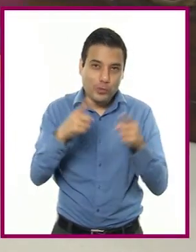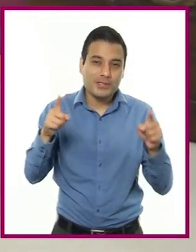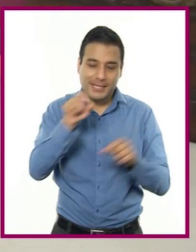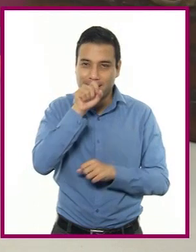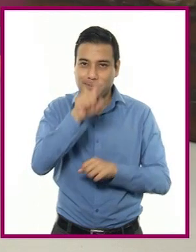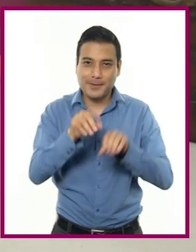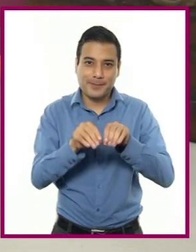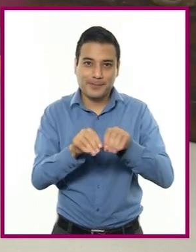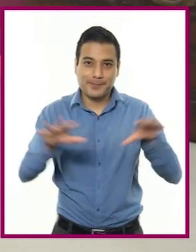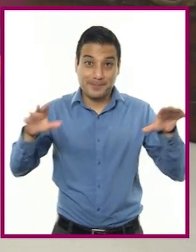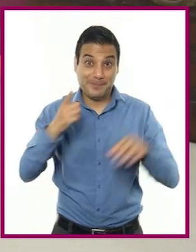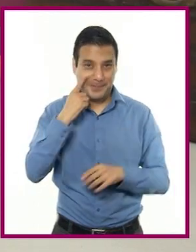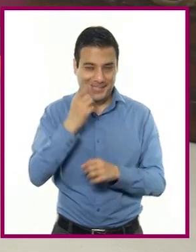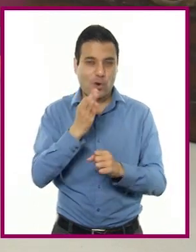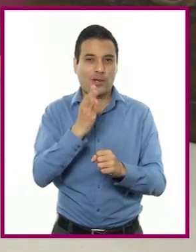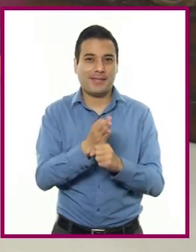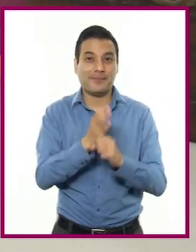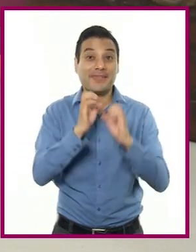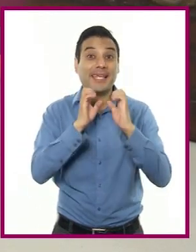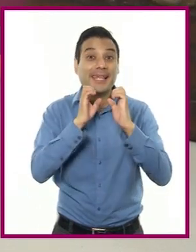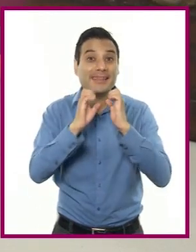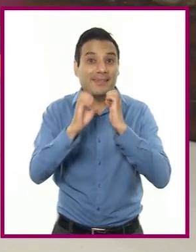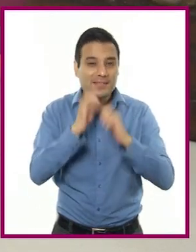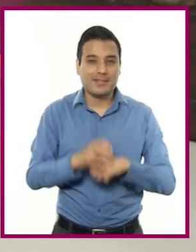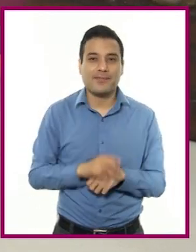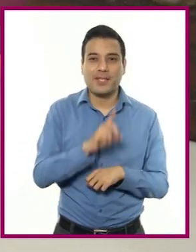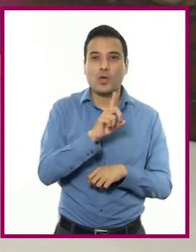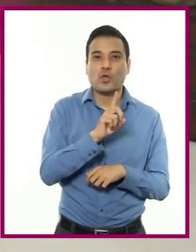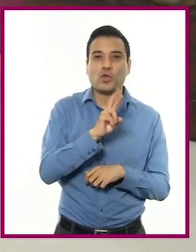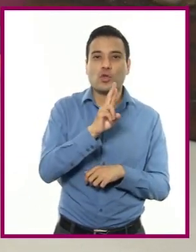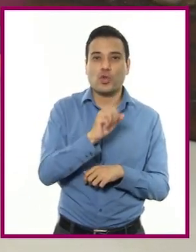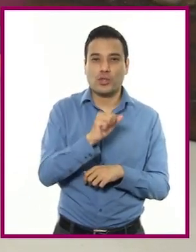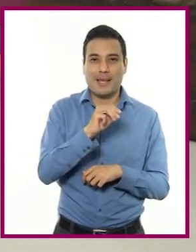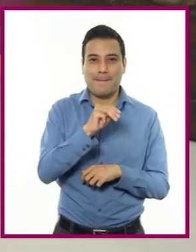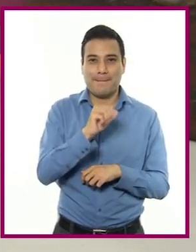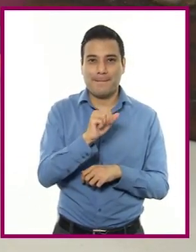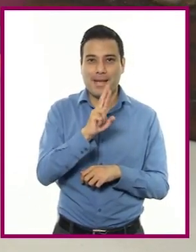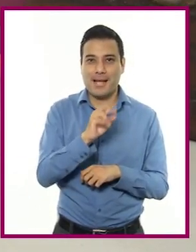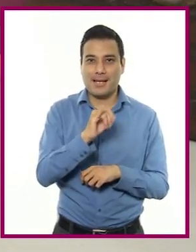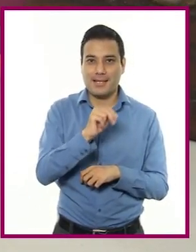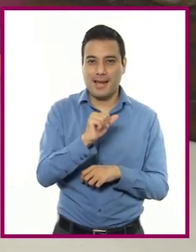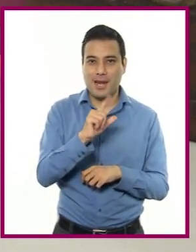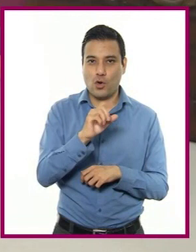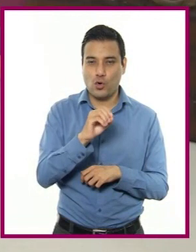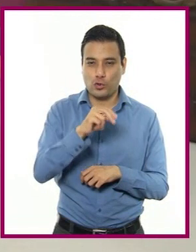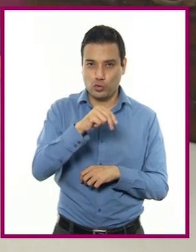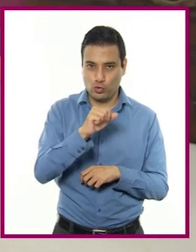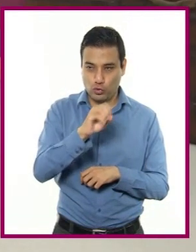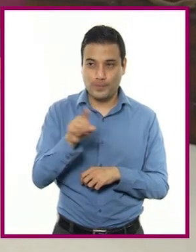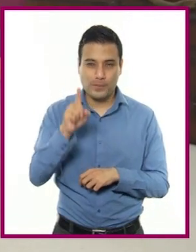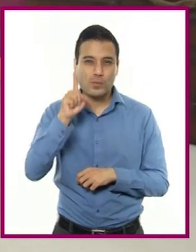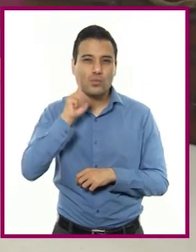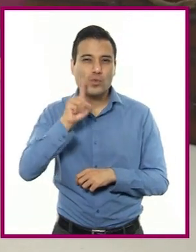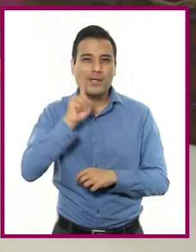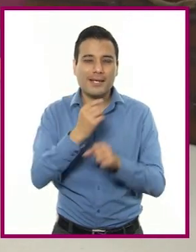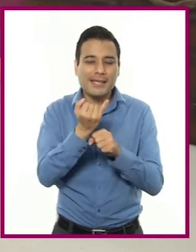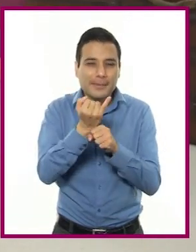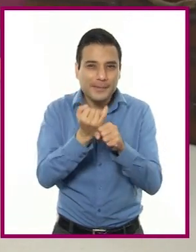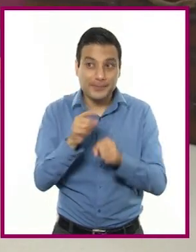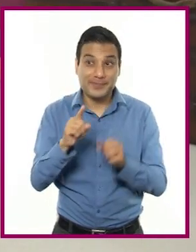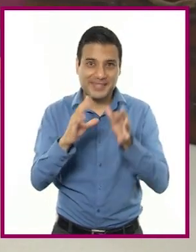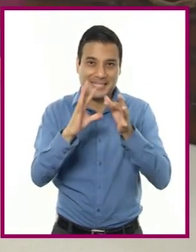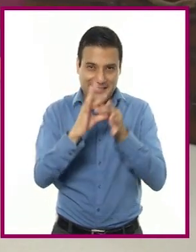una entrevista virtual con la doctora Marina Alonso Bolaños, quien es investigadora y nos